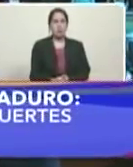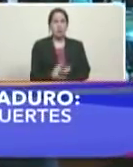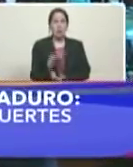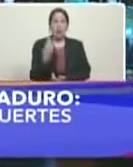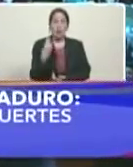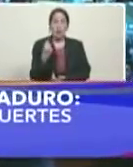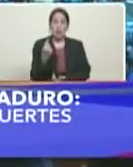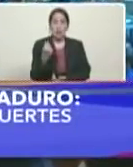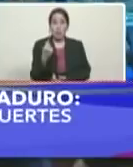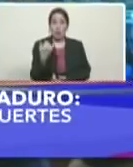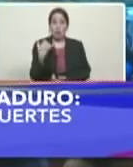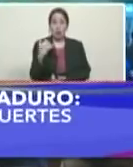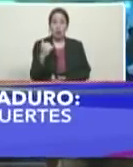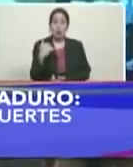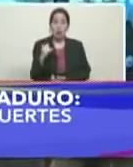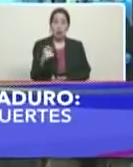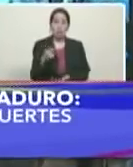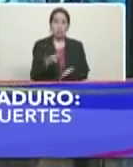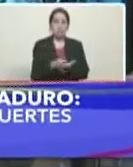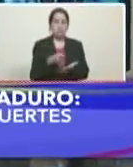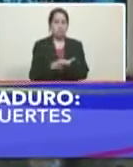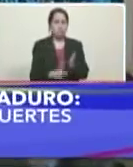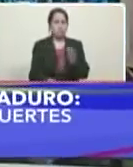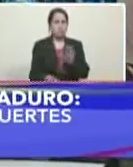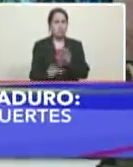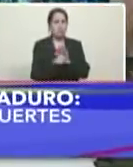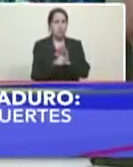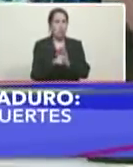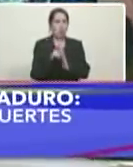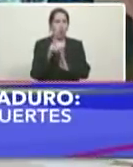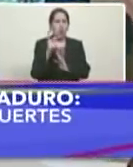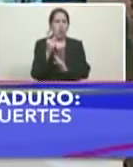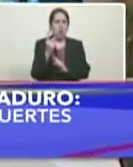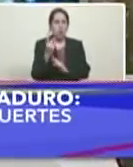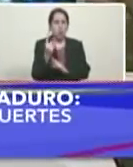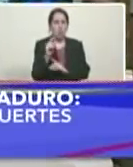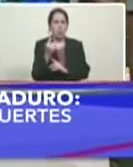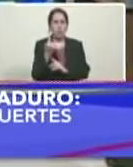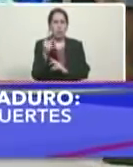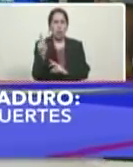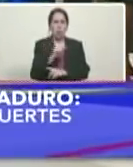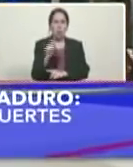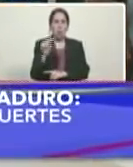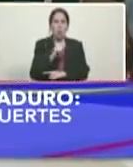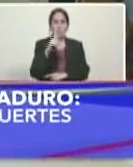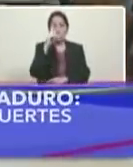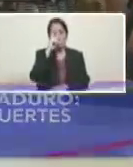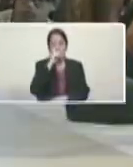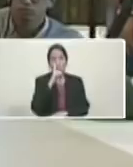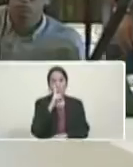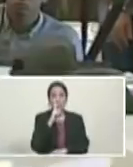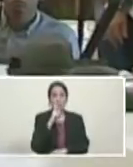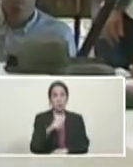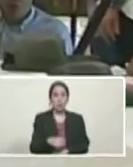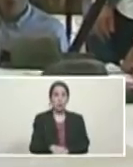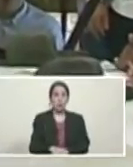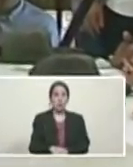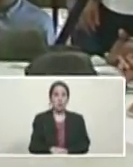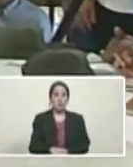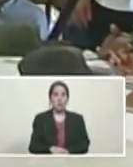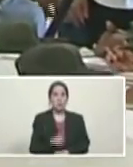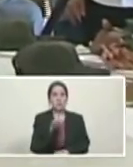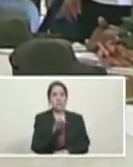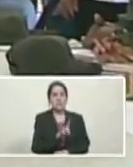por los aportes legales de los dos primeros meses del año enero a febrero por el orden